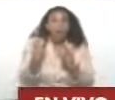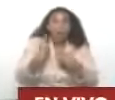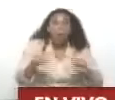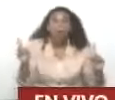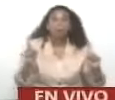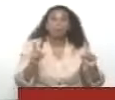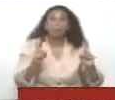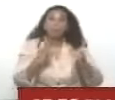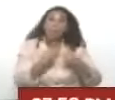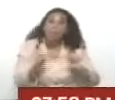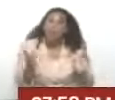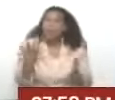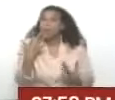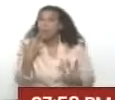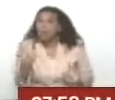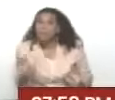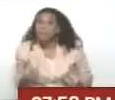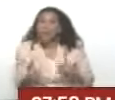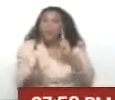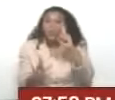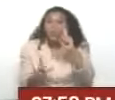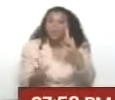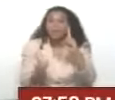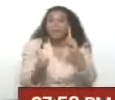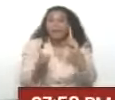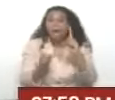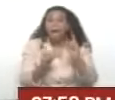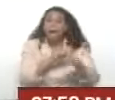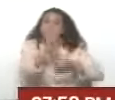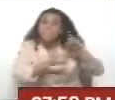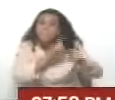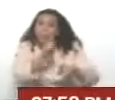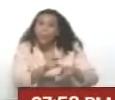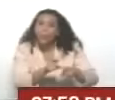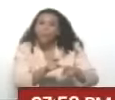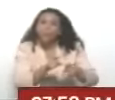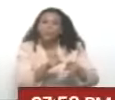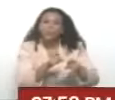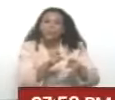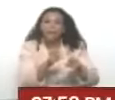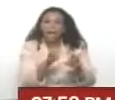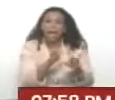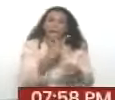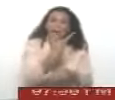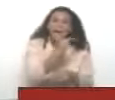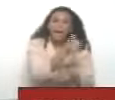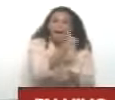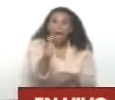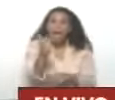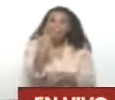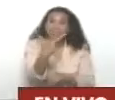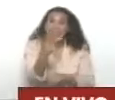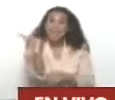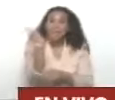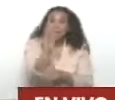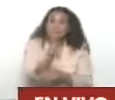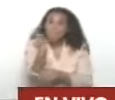hagamos por lo menos una consulta trimestral, lo cual nos llevaría a hacer 4